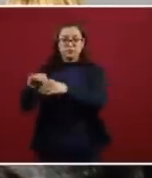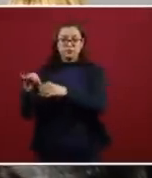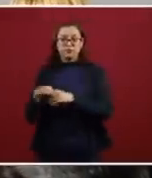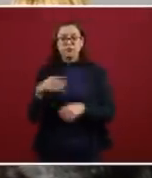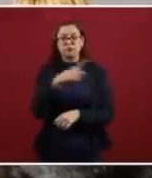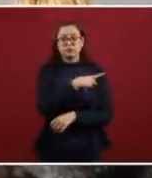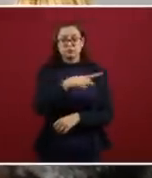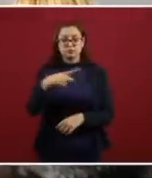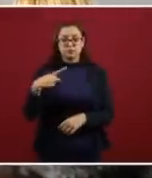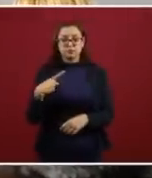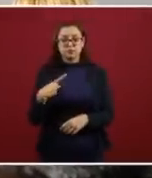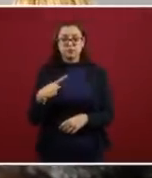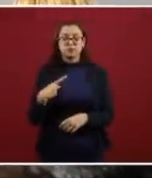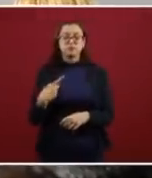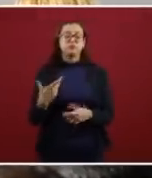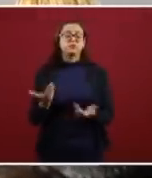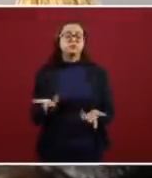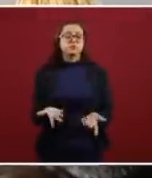y ojalá